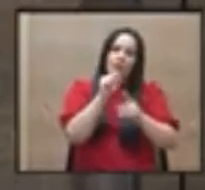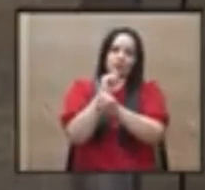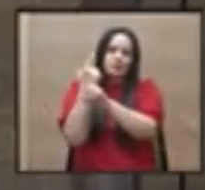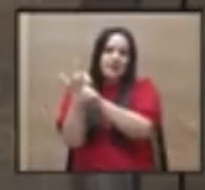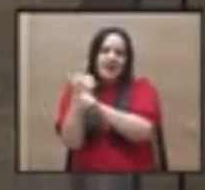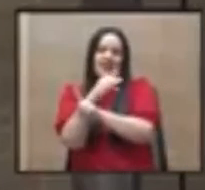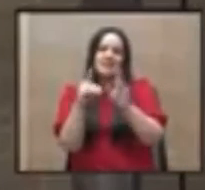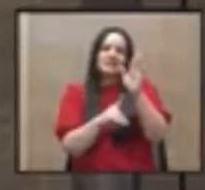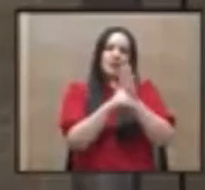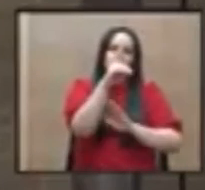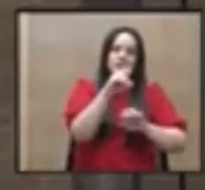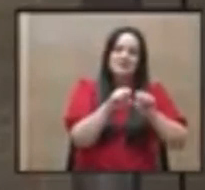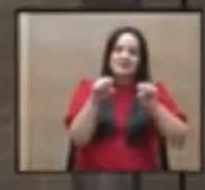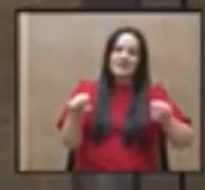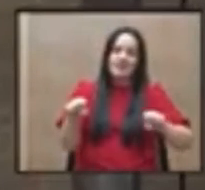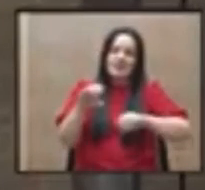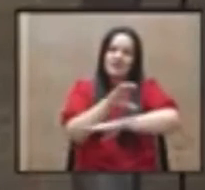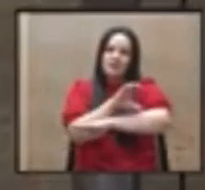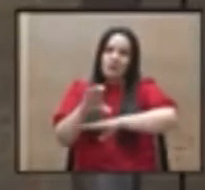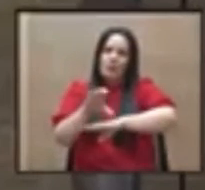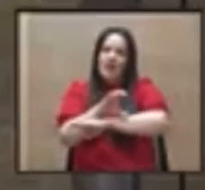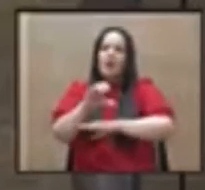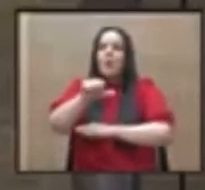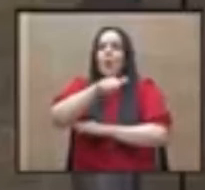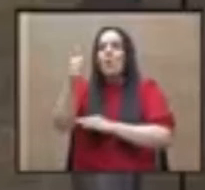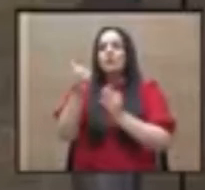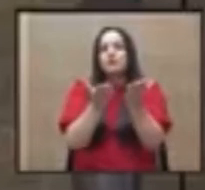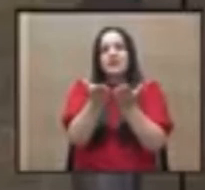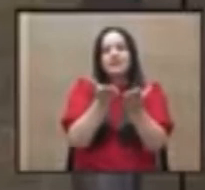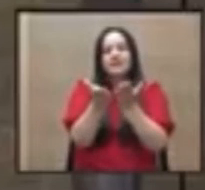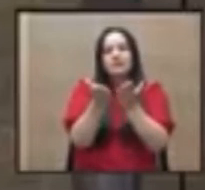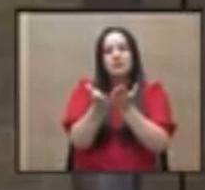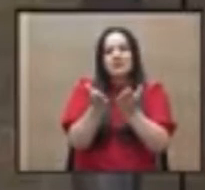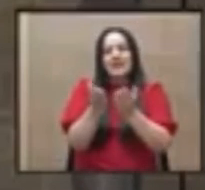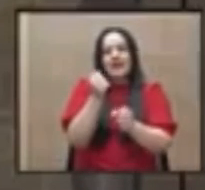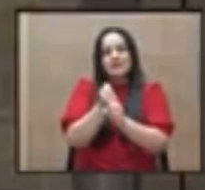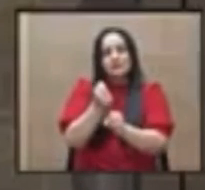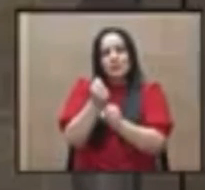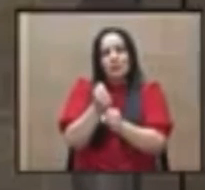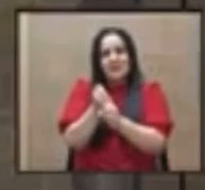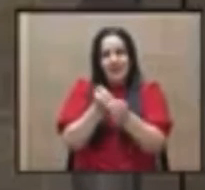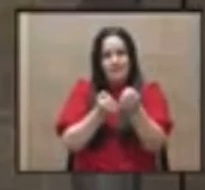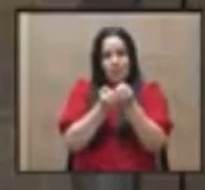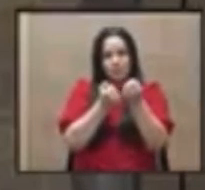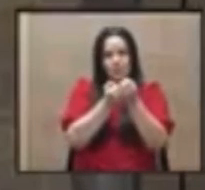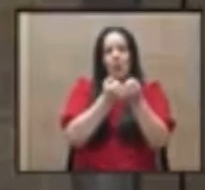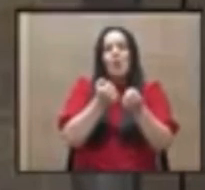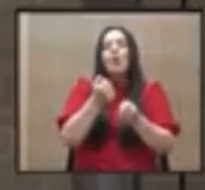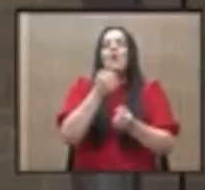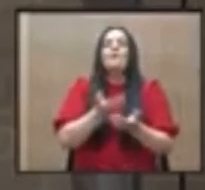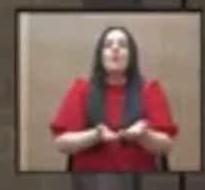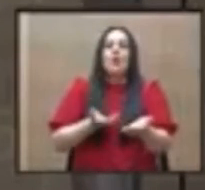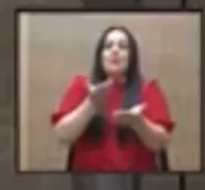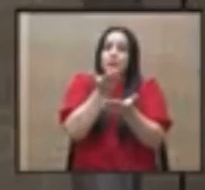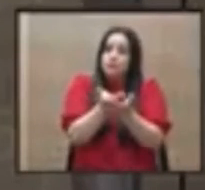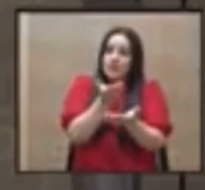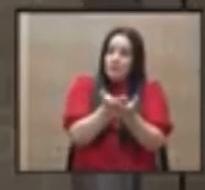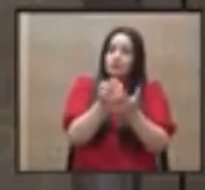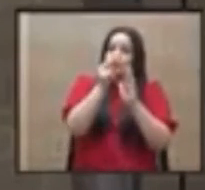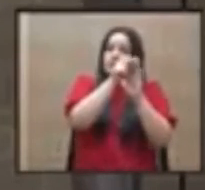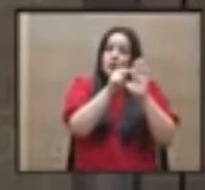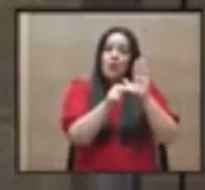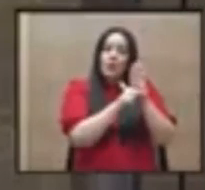sistemas informáticos y otros servicios de gestión y apoyo. Por tanto, propusimos una norma que prohíbe